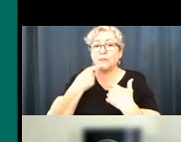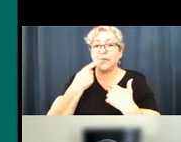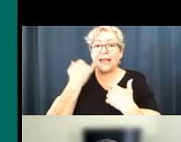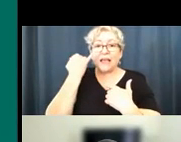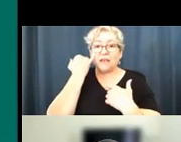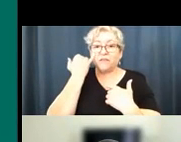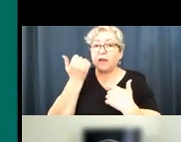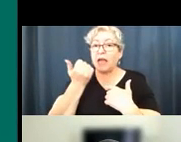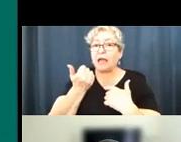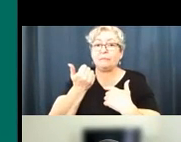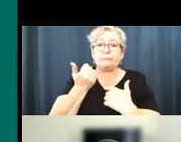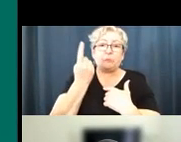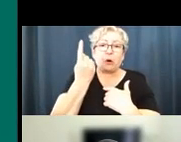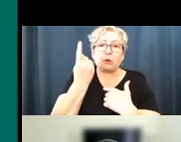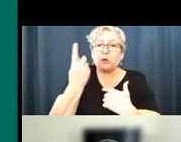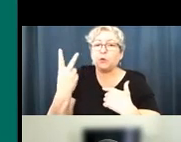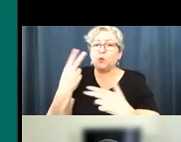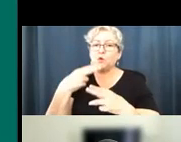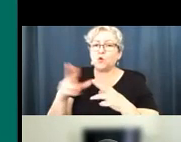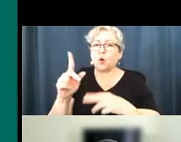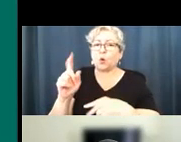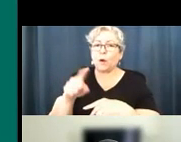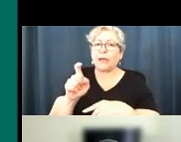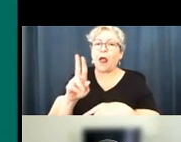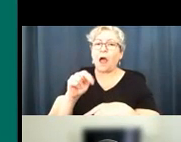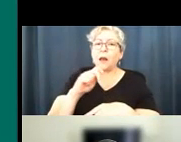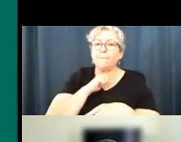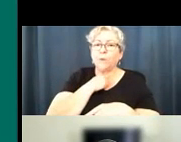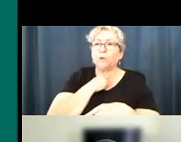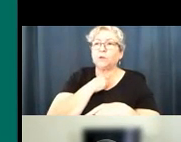que el presentador, hay dos o tres preguntas cortas.